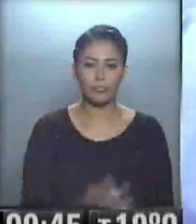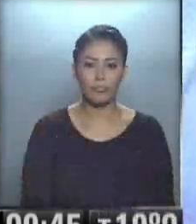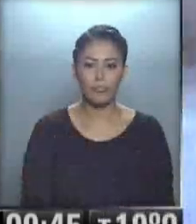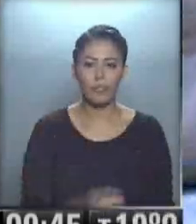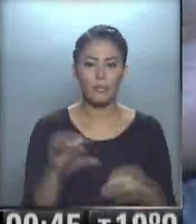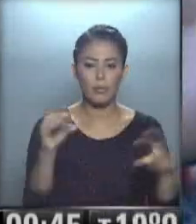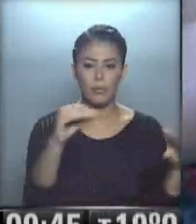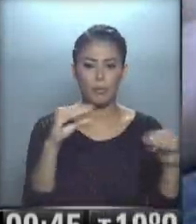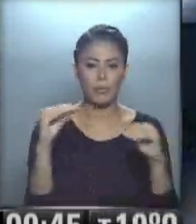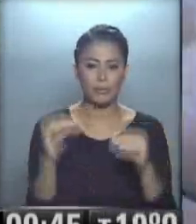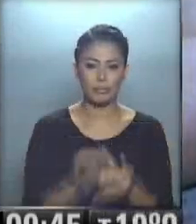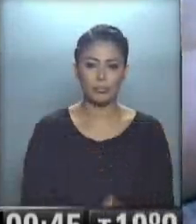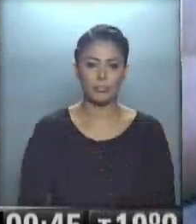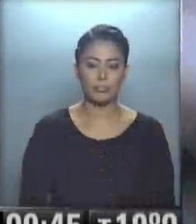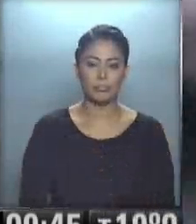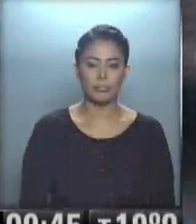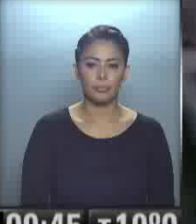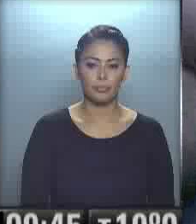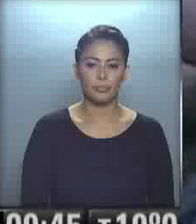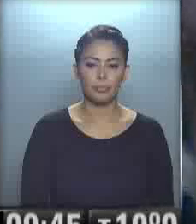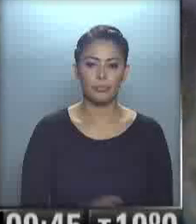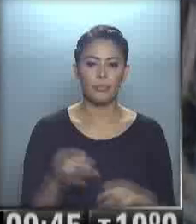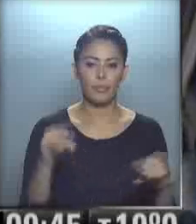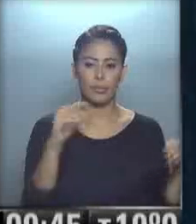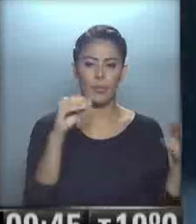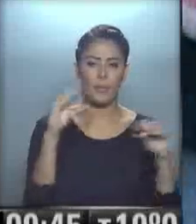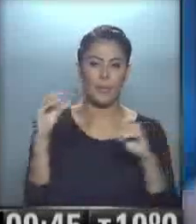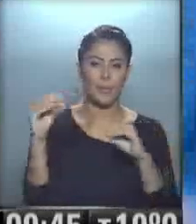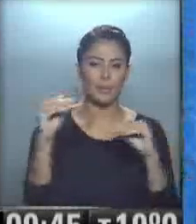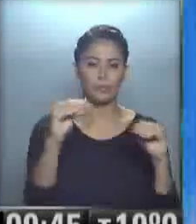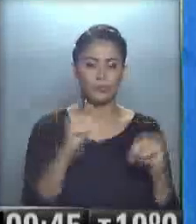Él va a hablar. Dale. Bueno, ahora va a hablar otro. Vení.